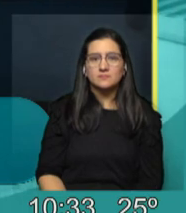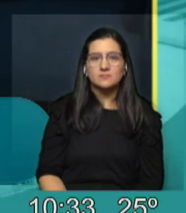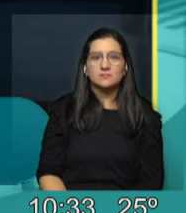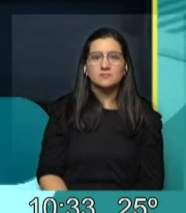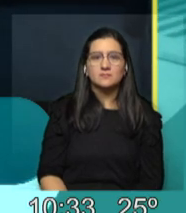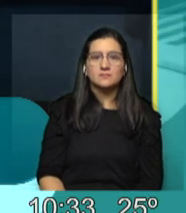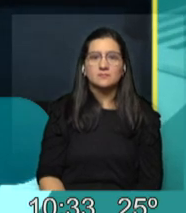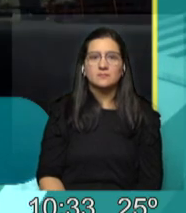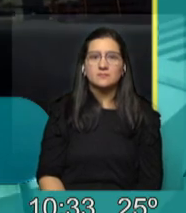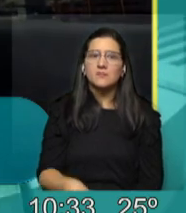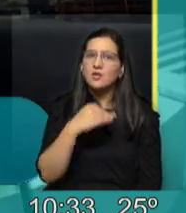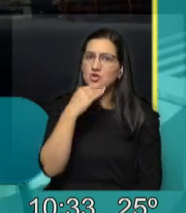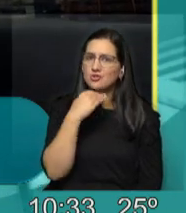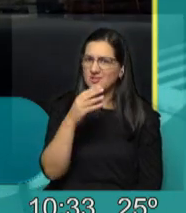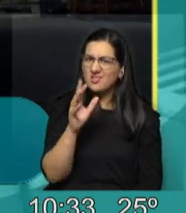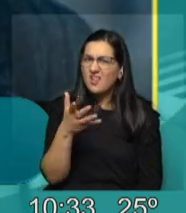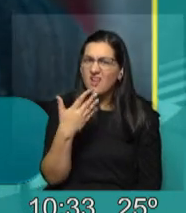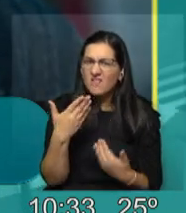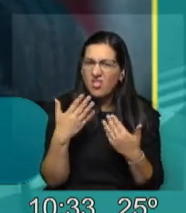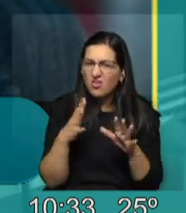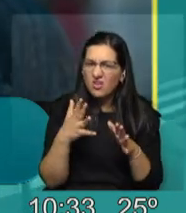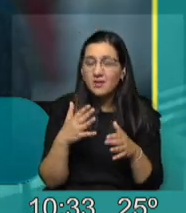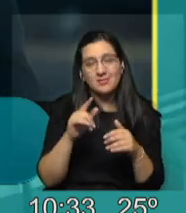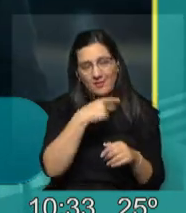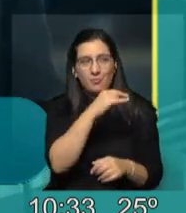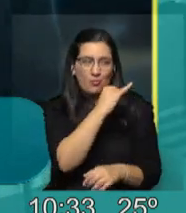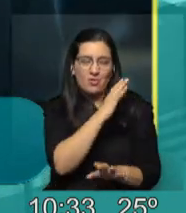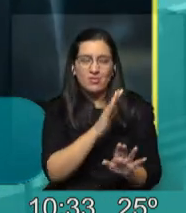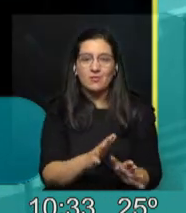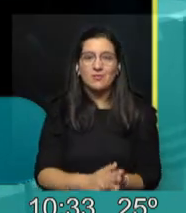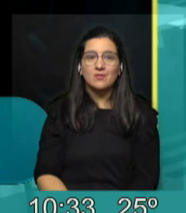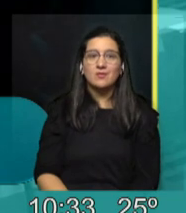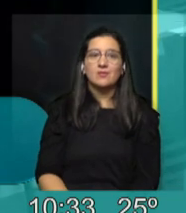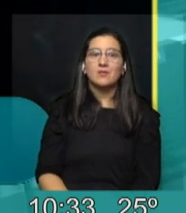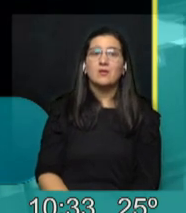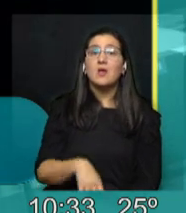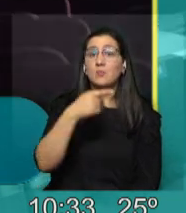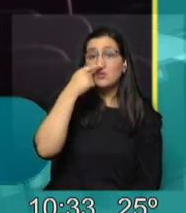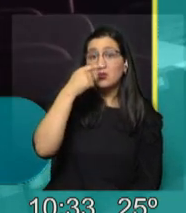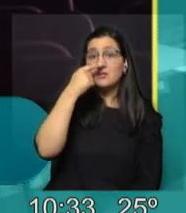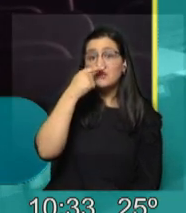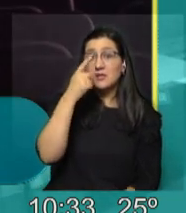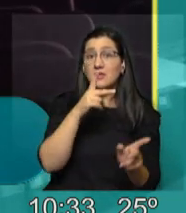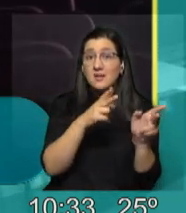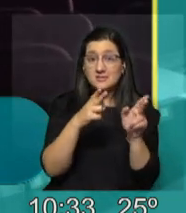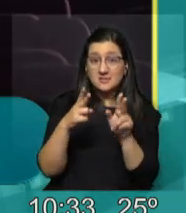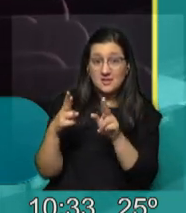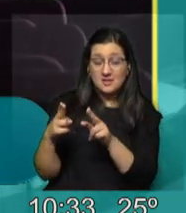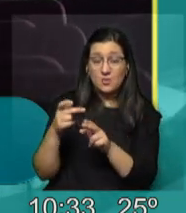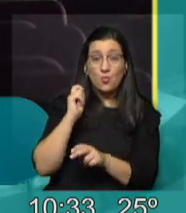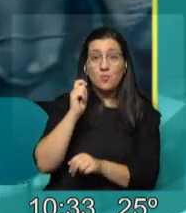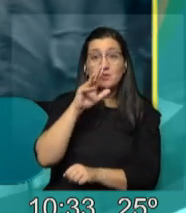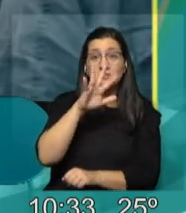tengo idea lo que habla. Después le cuento. Moonish Games. Interesante serie. Se cumple